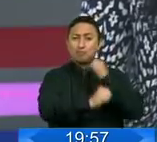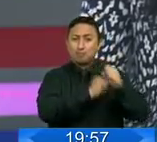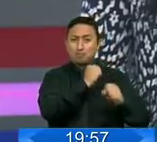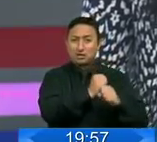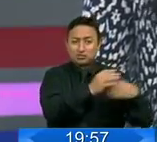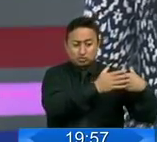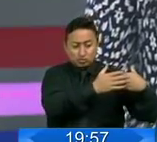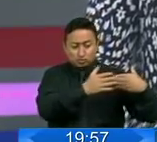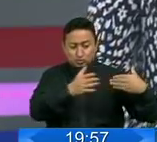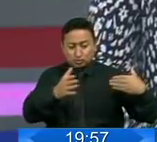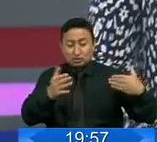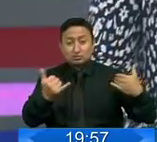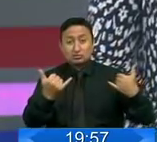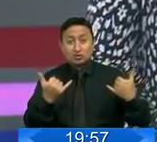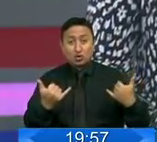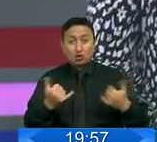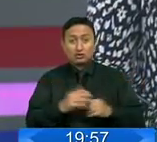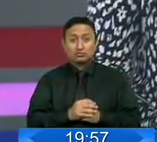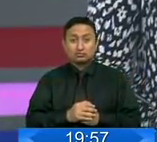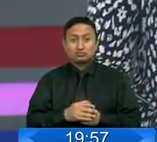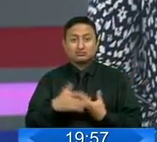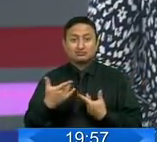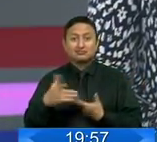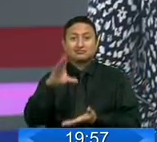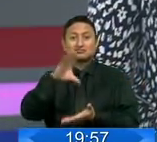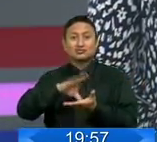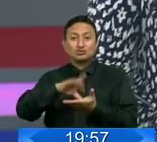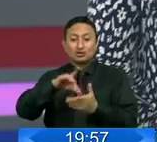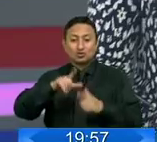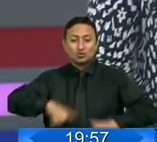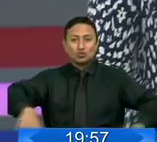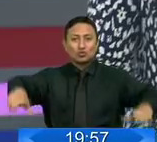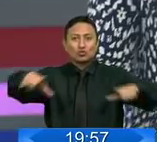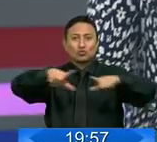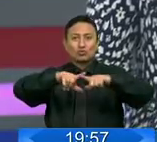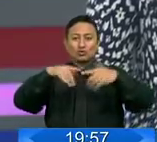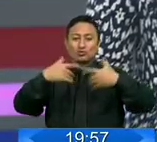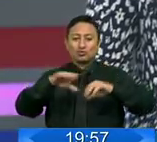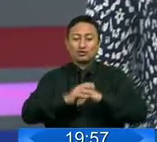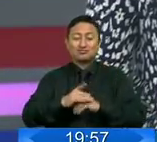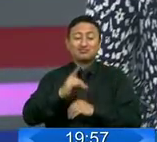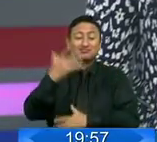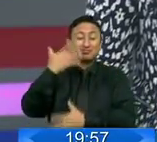pleno siglo XXI, la ciudad es un centro incomparable de historia.